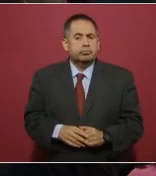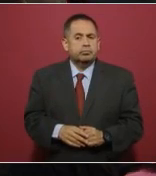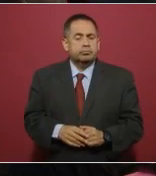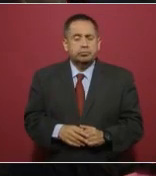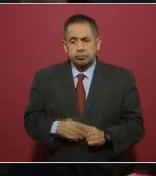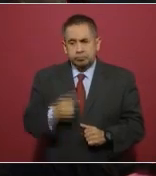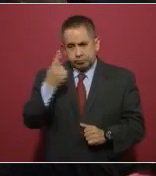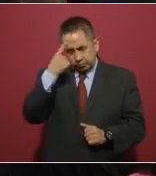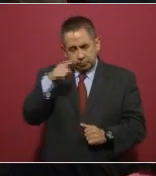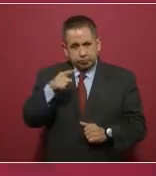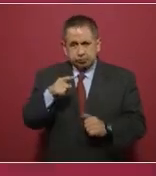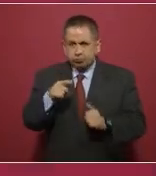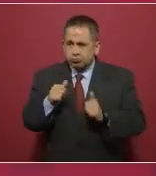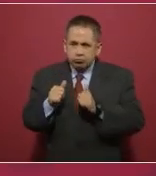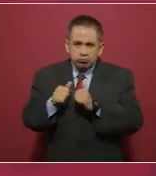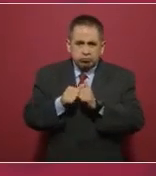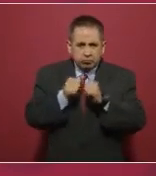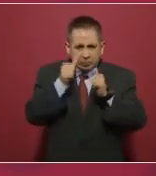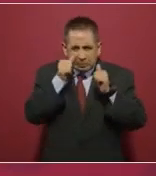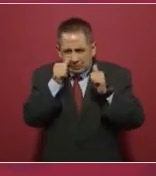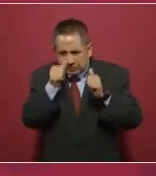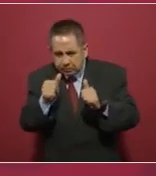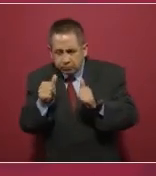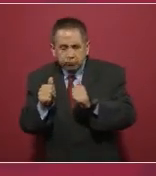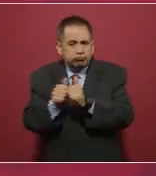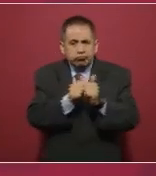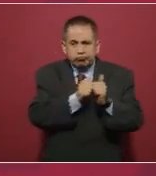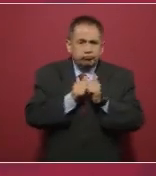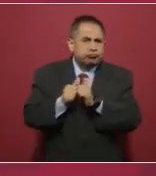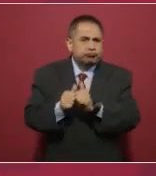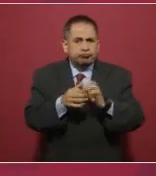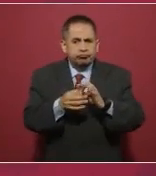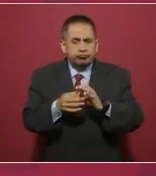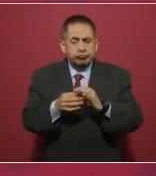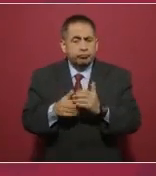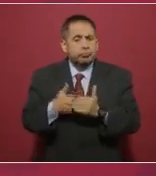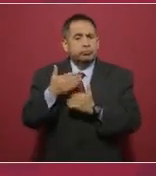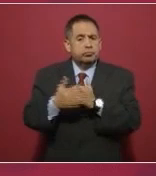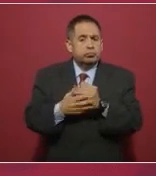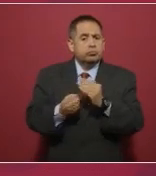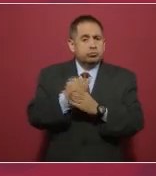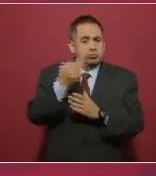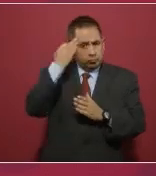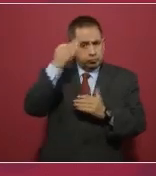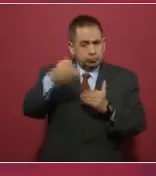para el acompañamiento de una nueva etapa